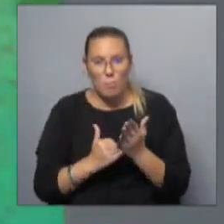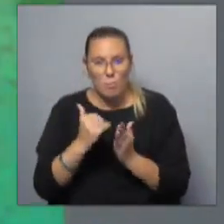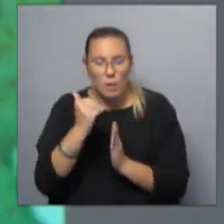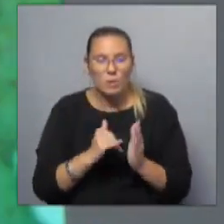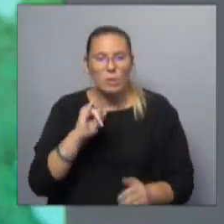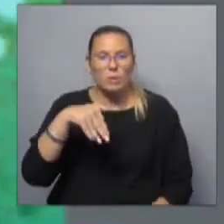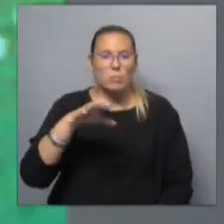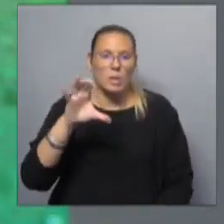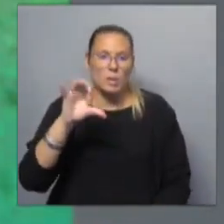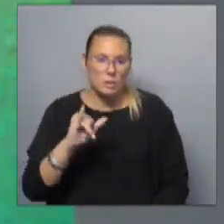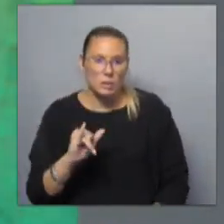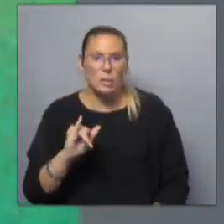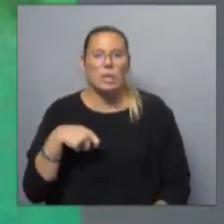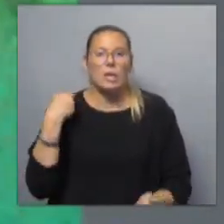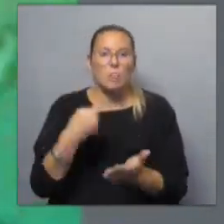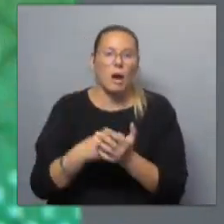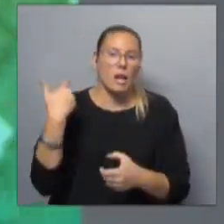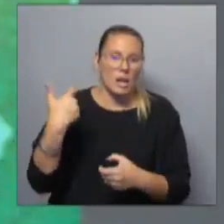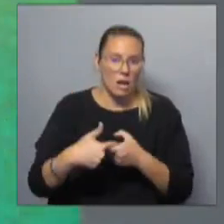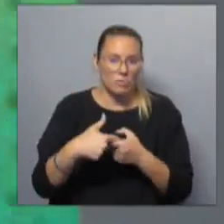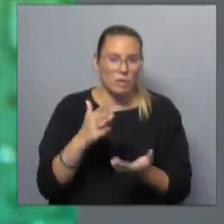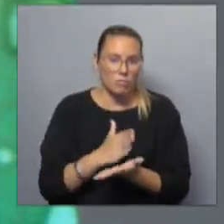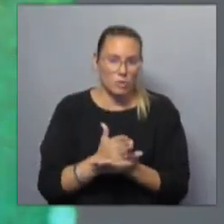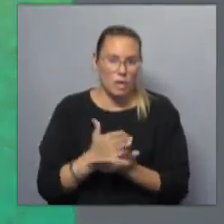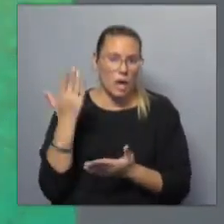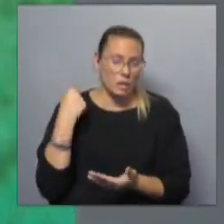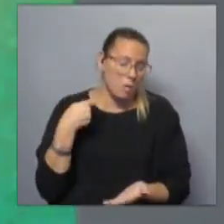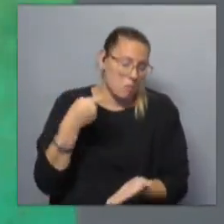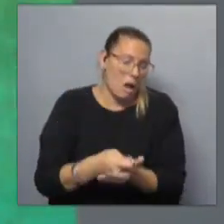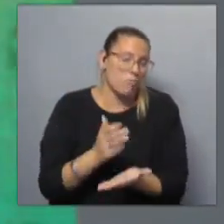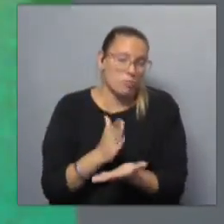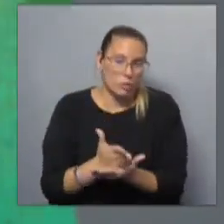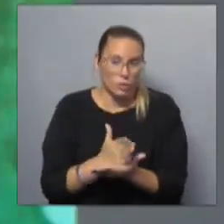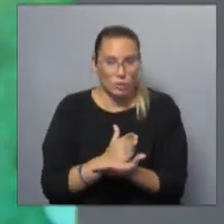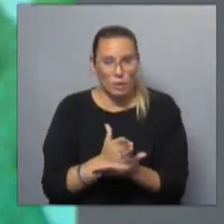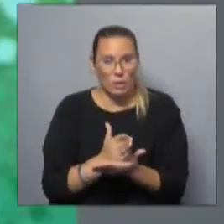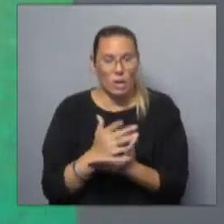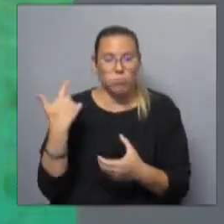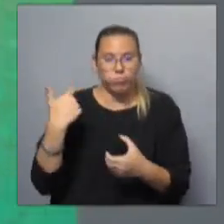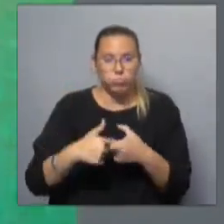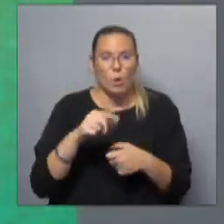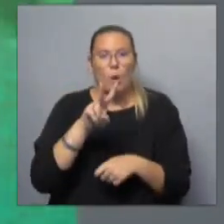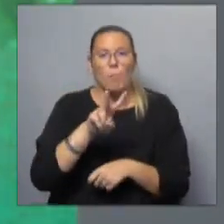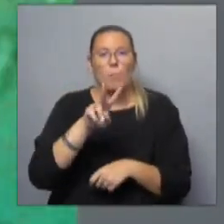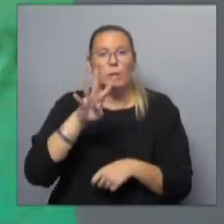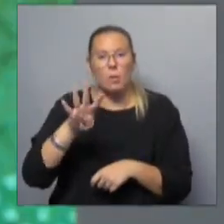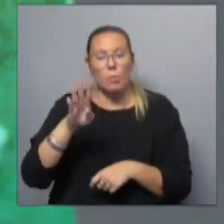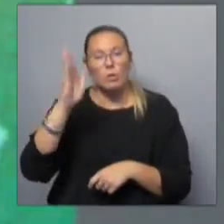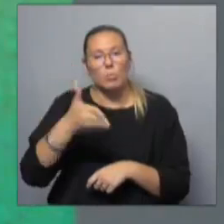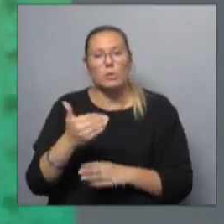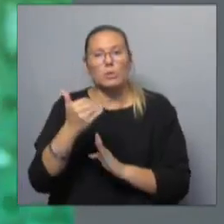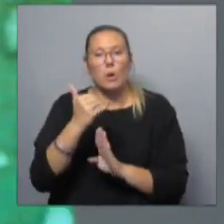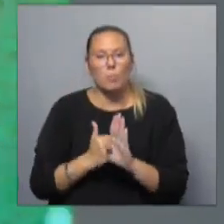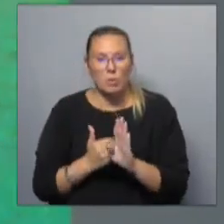es la expresión que pagan las naftas en la frontera. Antes pagaban en frontera, o se pagaba al cargar el tanque, 24% menos de IMESI.